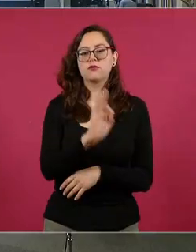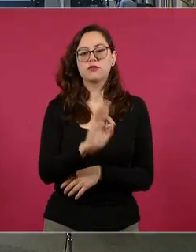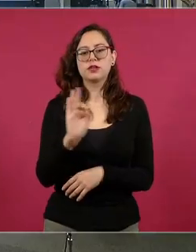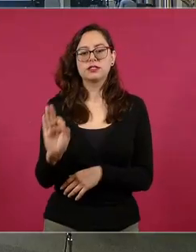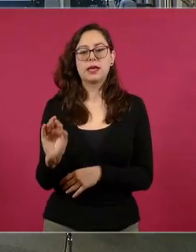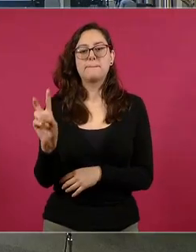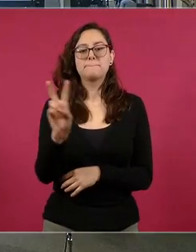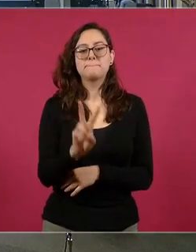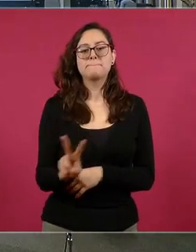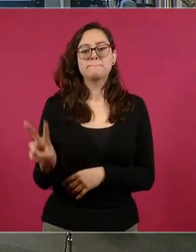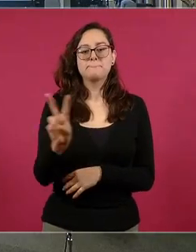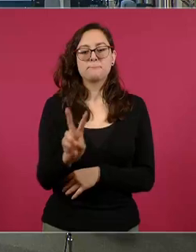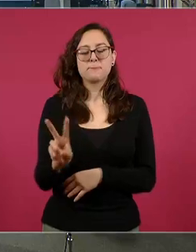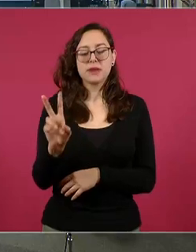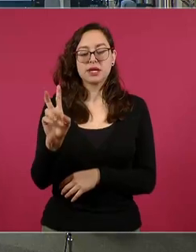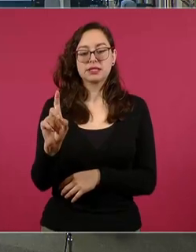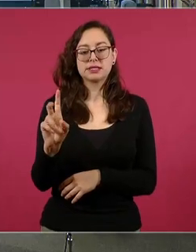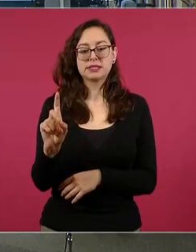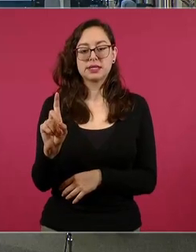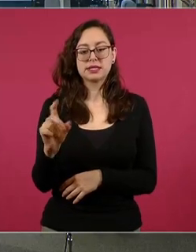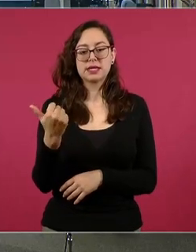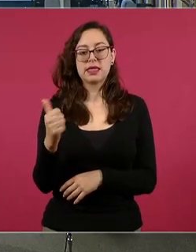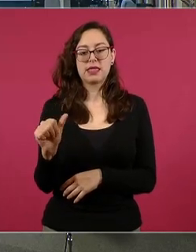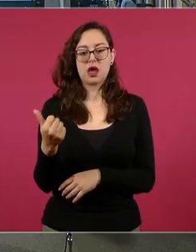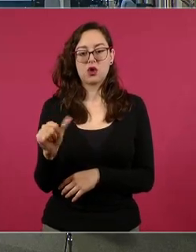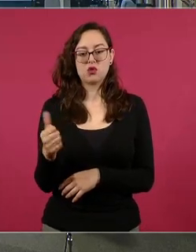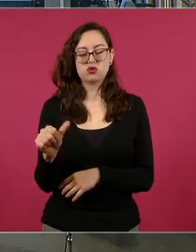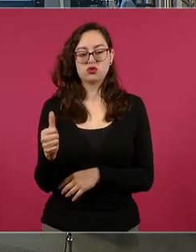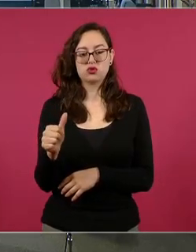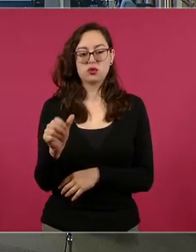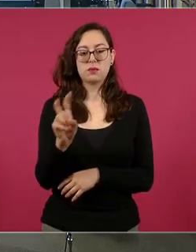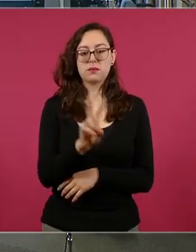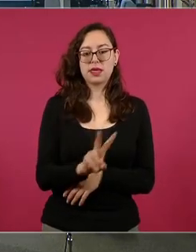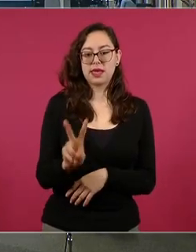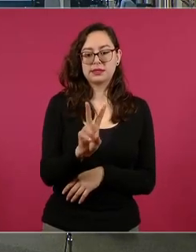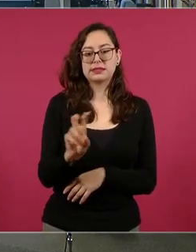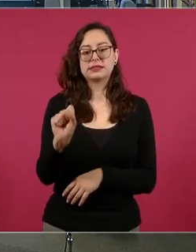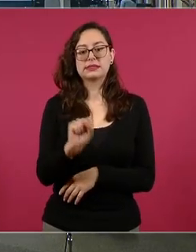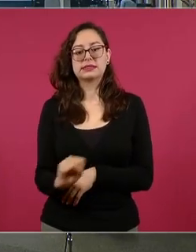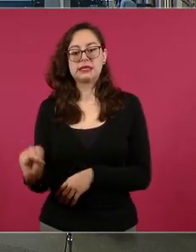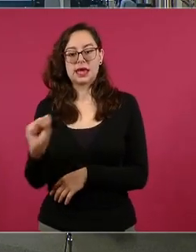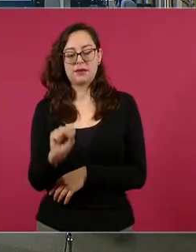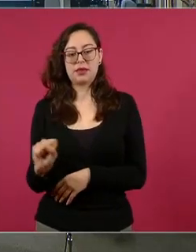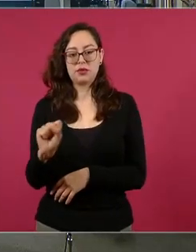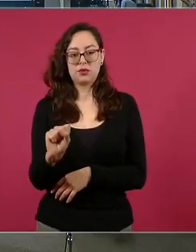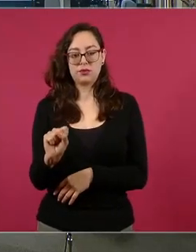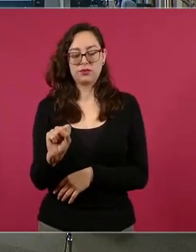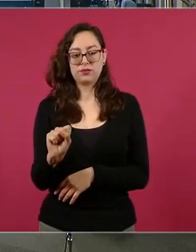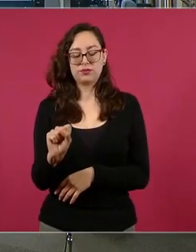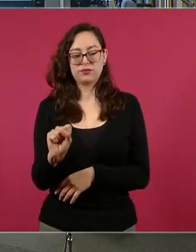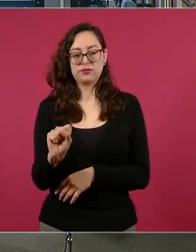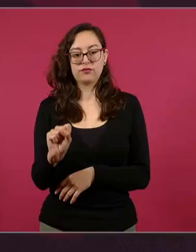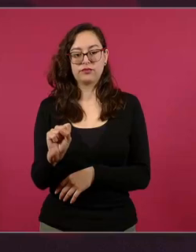30. 30 y 31, sí. Es viernes y sábado. Sí. Entonces, el viernes aquí